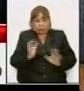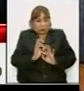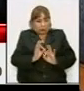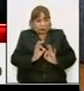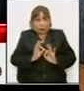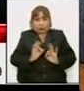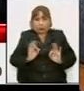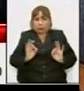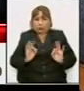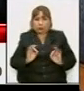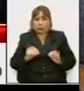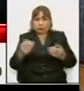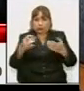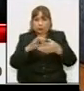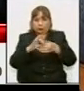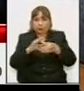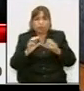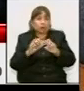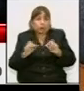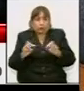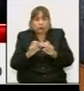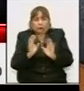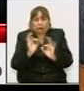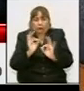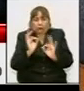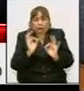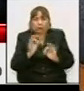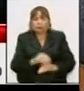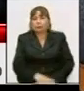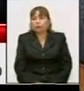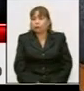protocolares. ¿Ningún tipo de vínculo partidario? No.